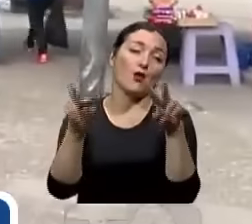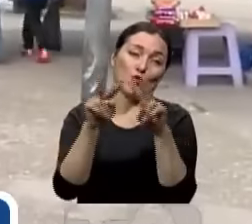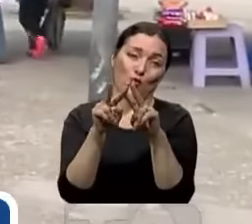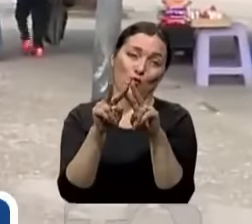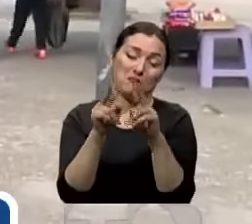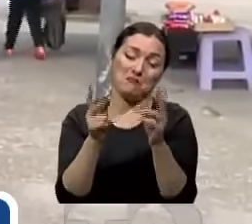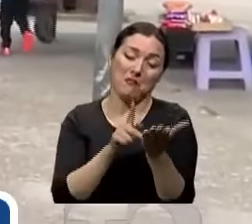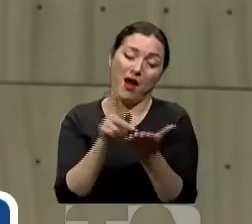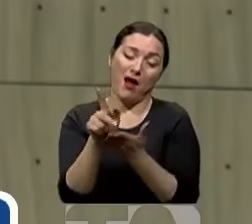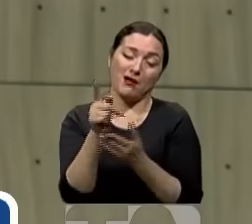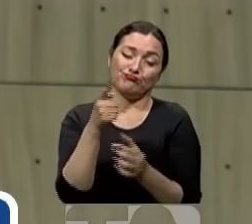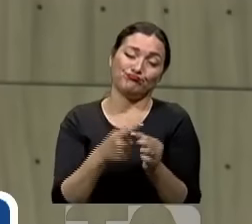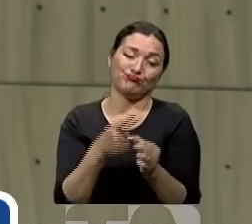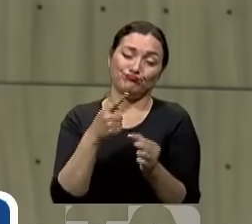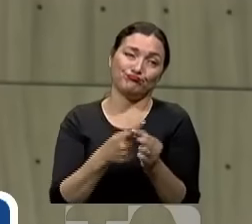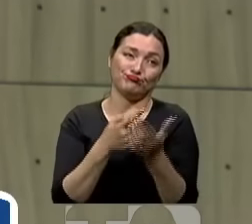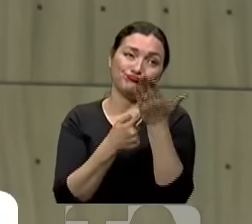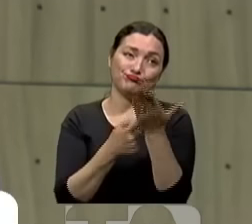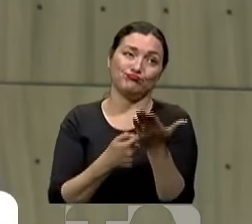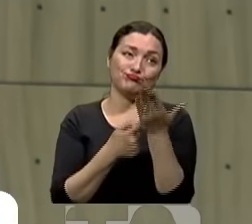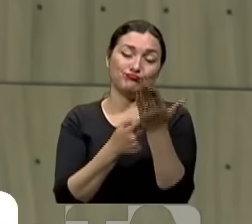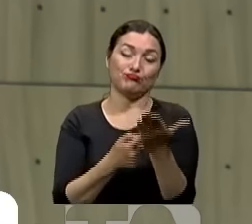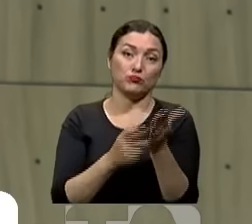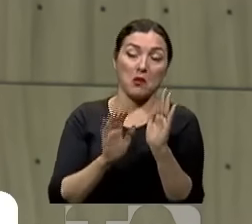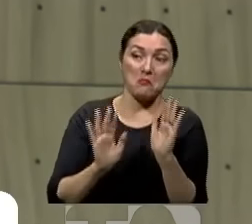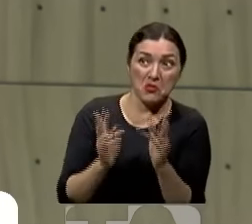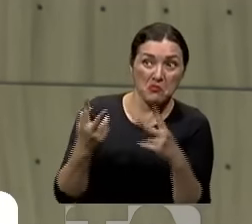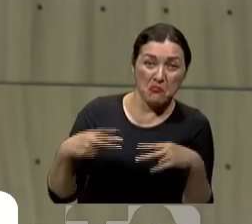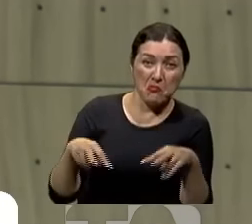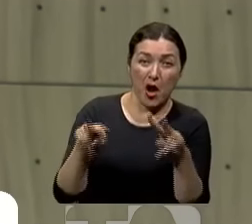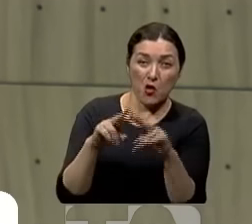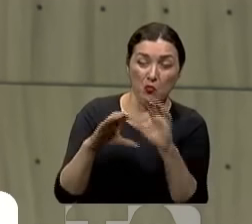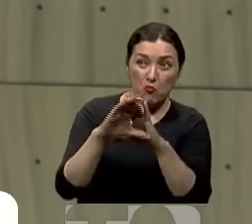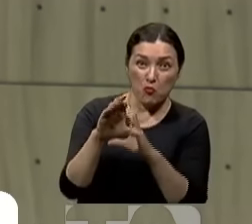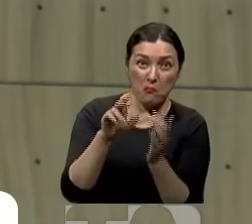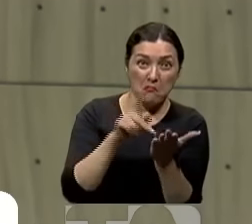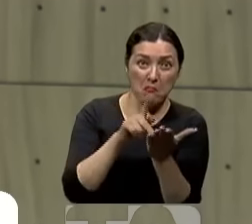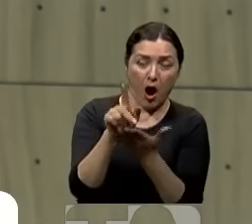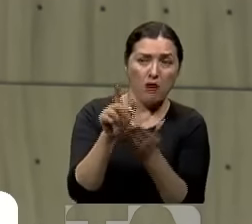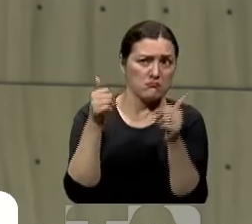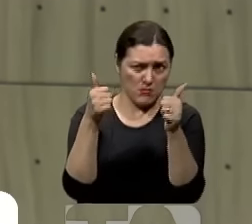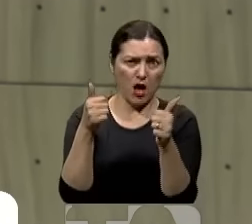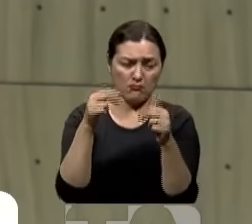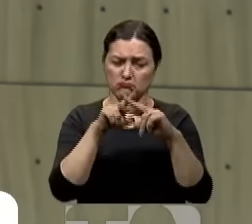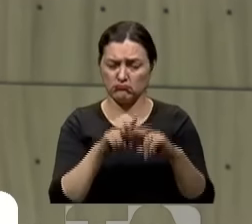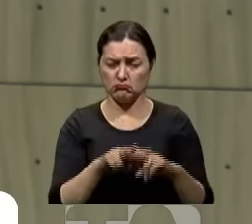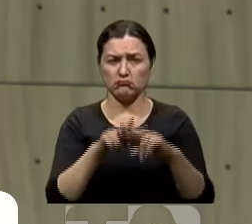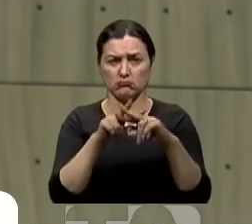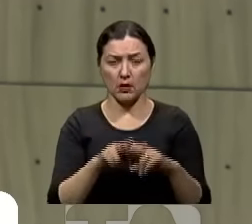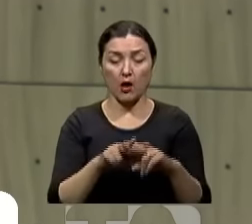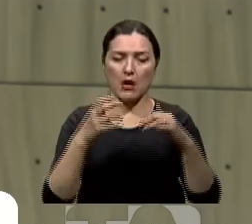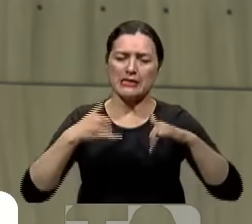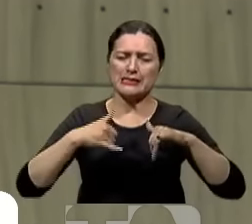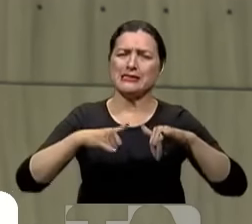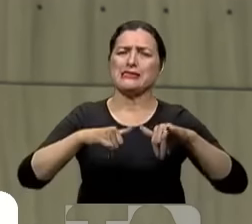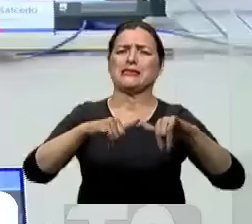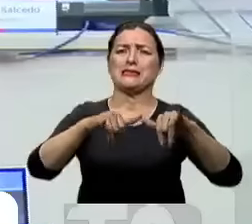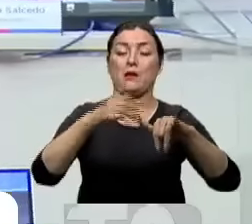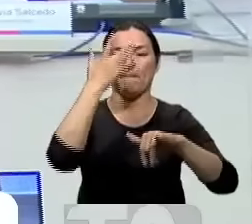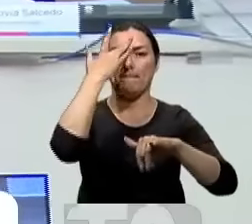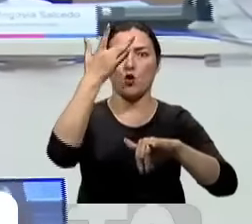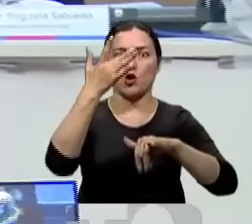transporte público en Quito. Estamos abiertos a revisar la política tarifaria como un elemento que nos genere la sostenibilidad financiera del sistema a largo